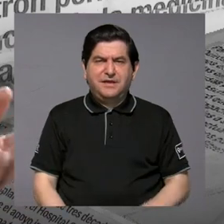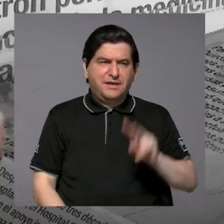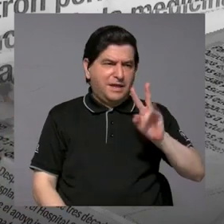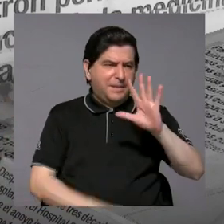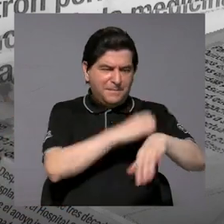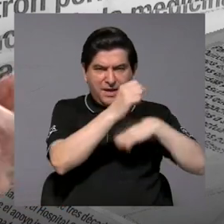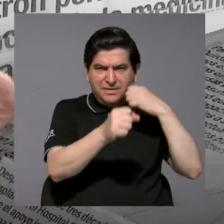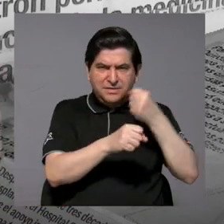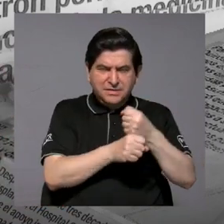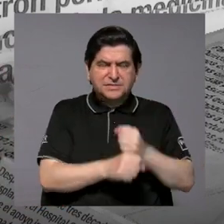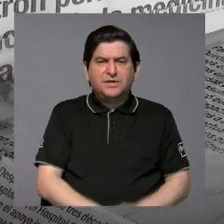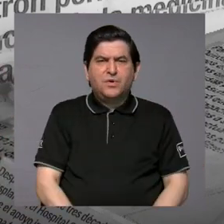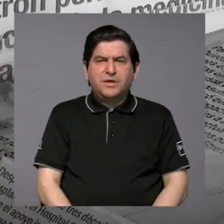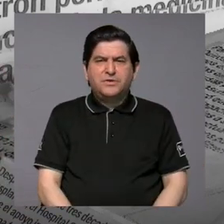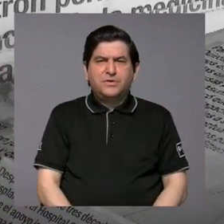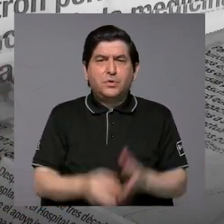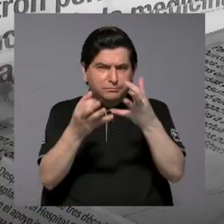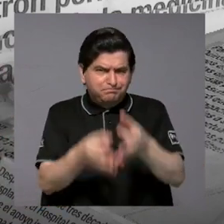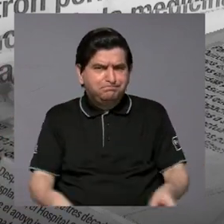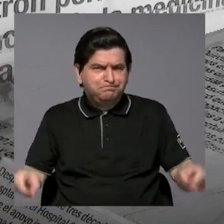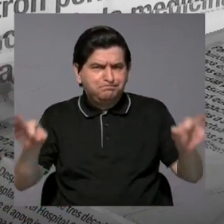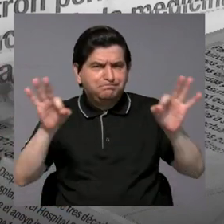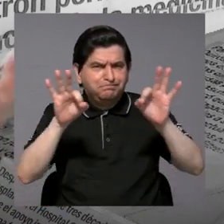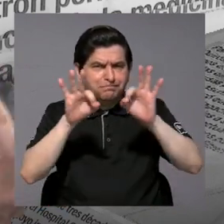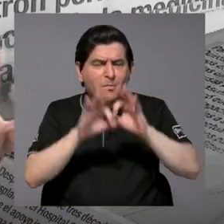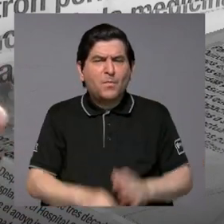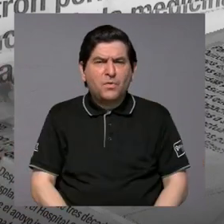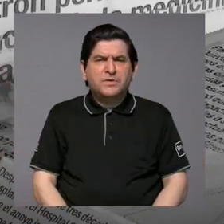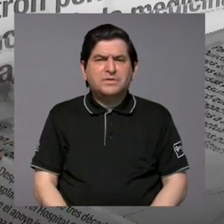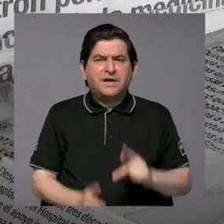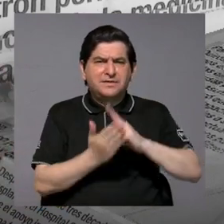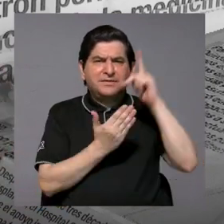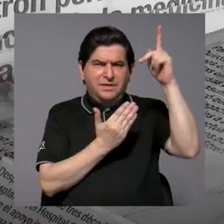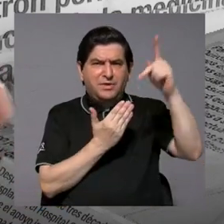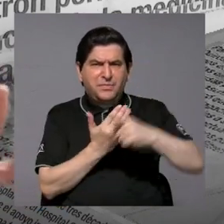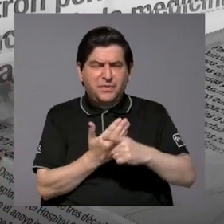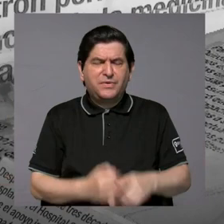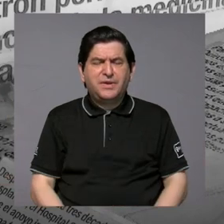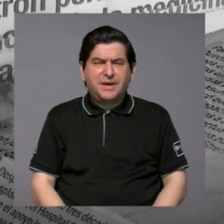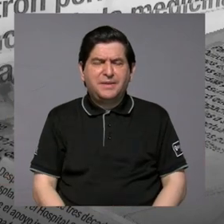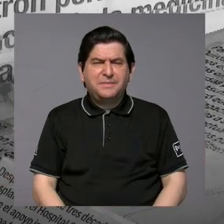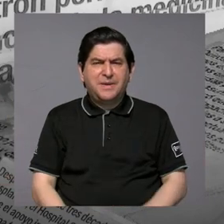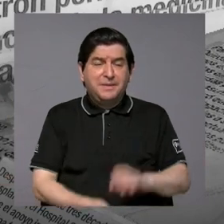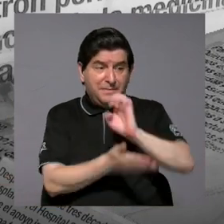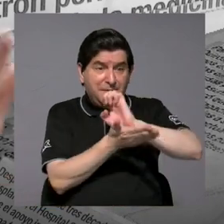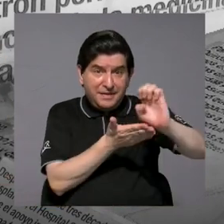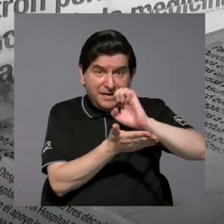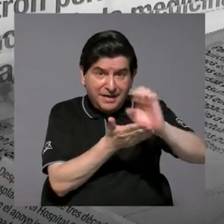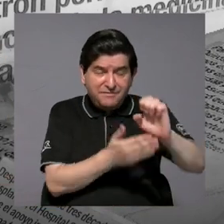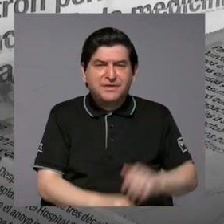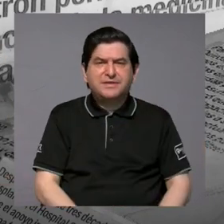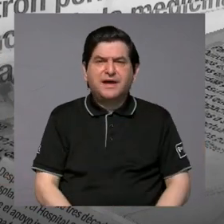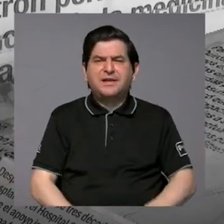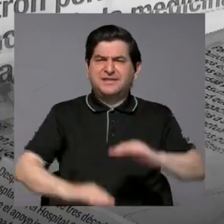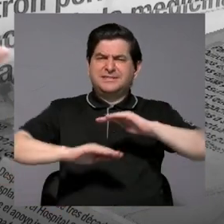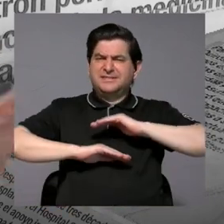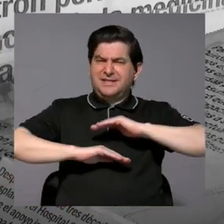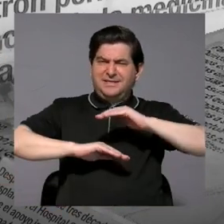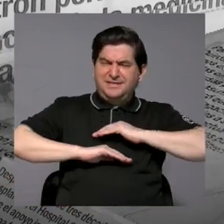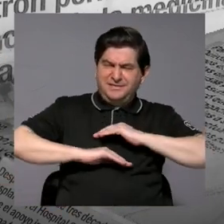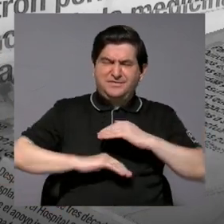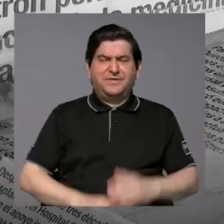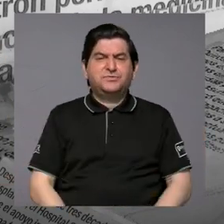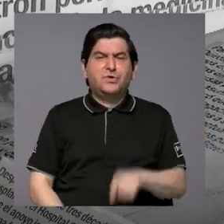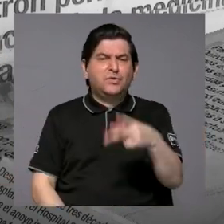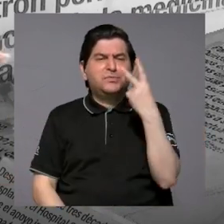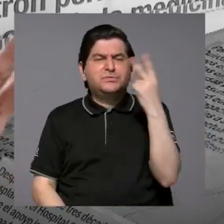25 años que ha tenido el este este programa de prevención eh qué satisfacciones cómo